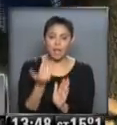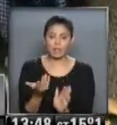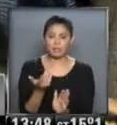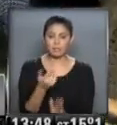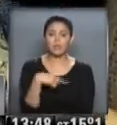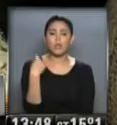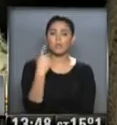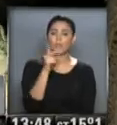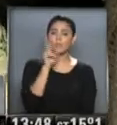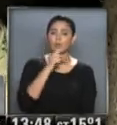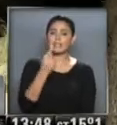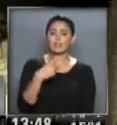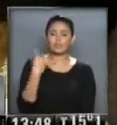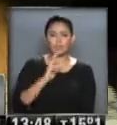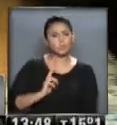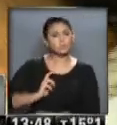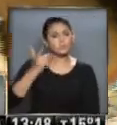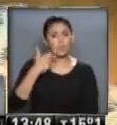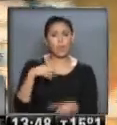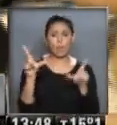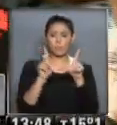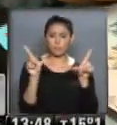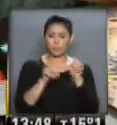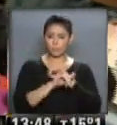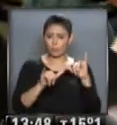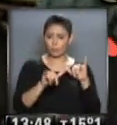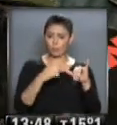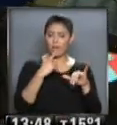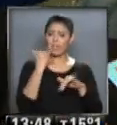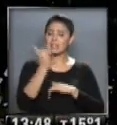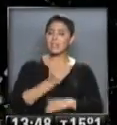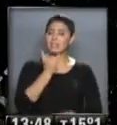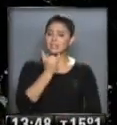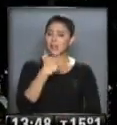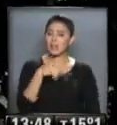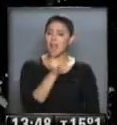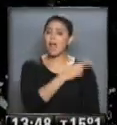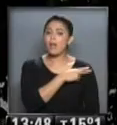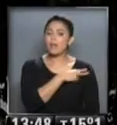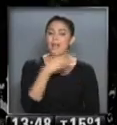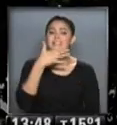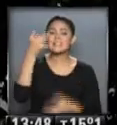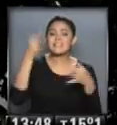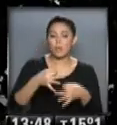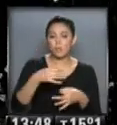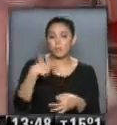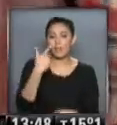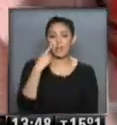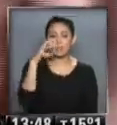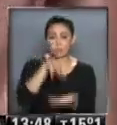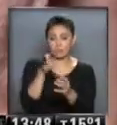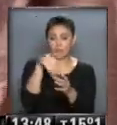los internos recién es que en un programa de televisión nos contaron de que el jefe de seguridad de la municipalidad de berazategui